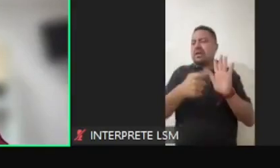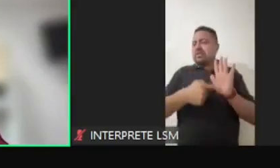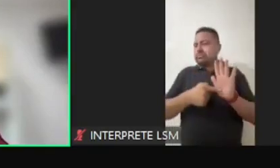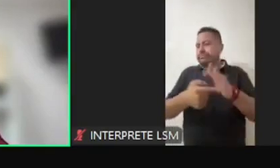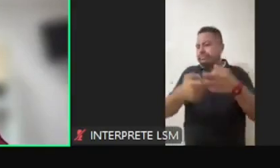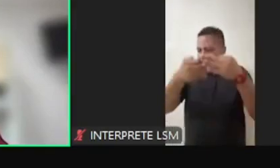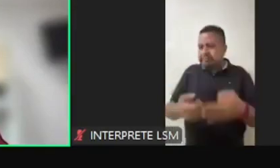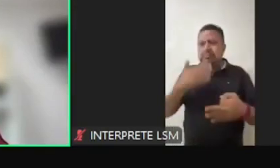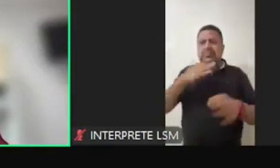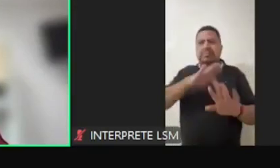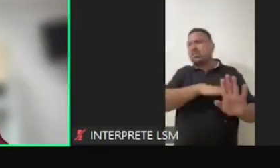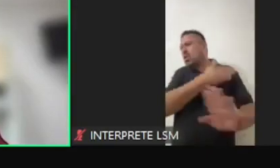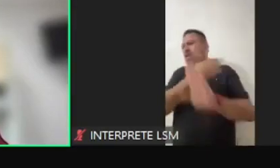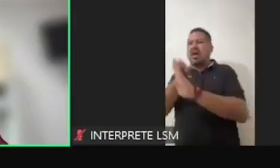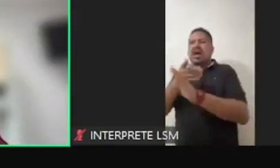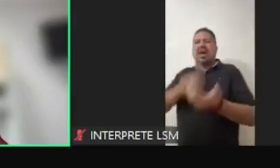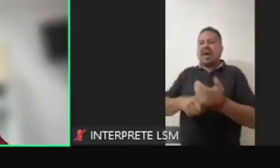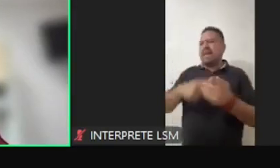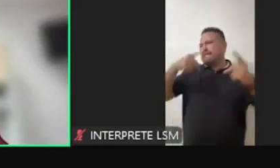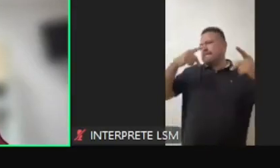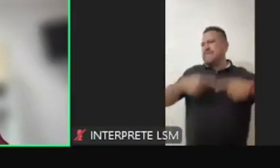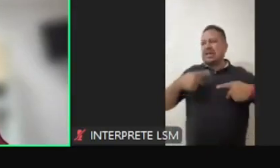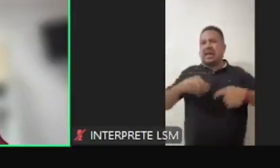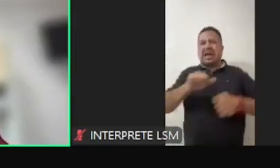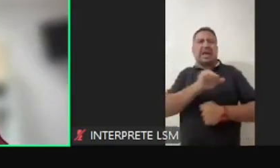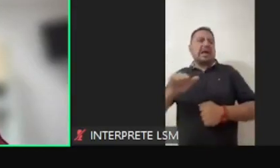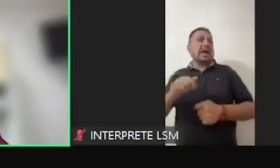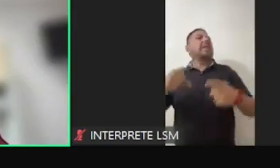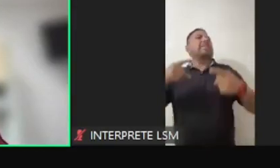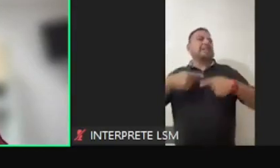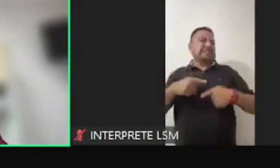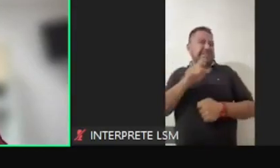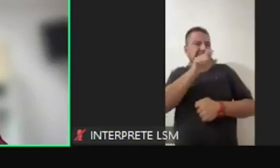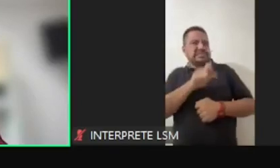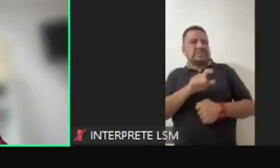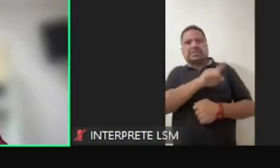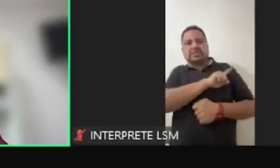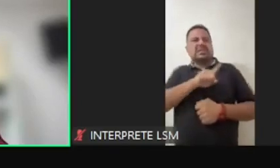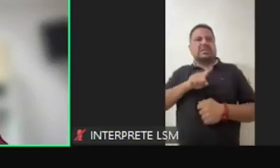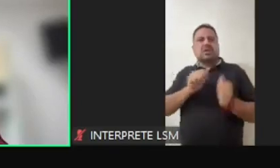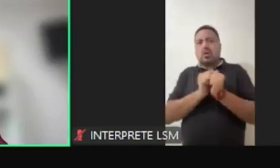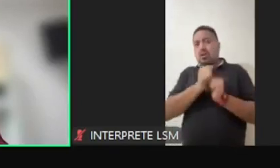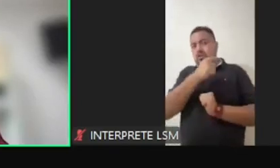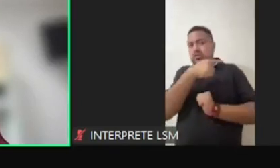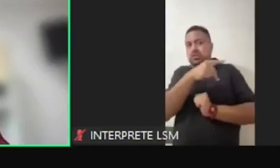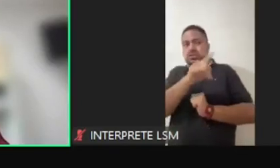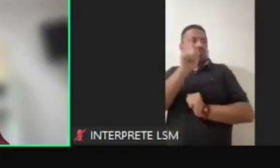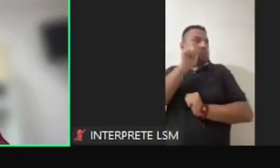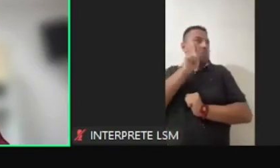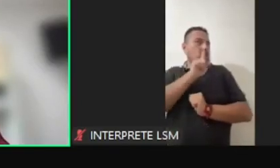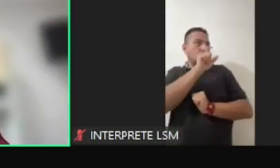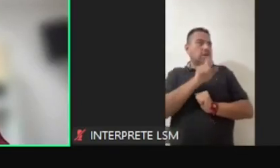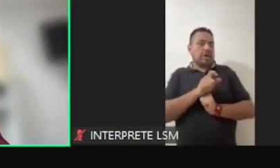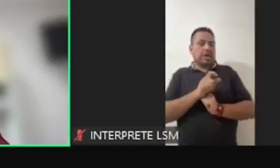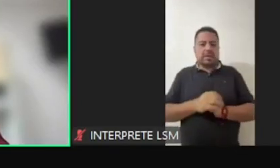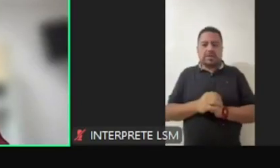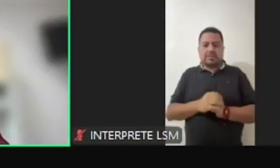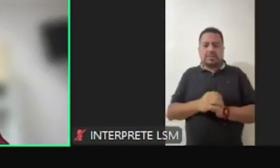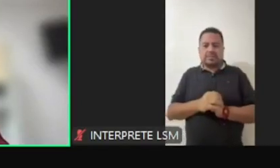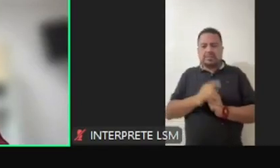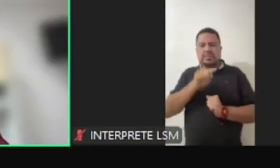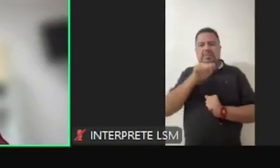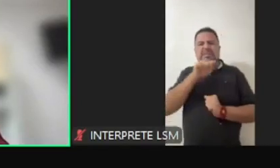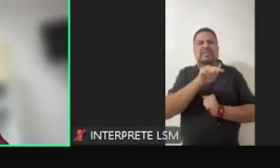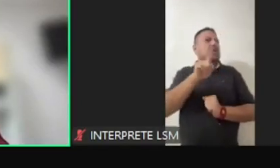la violencia ejercida por dicha persona hacia la denunciante se debió a su género es decir a que es una